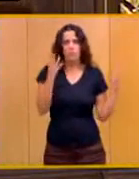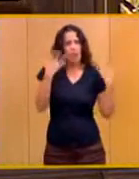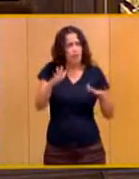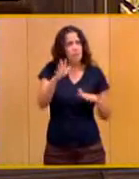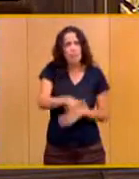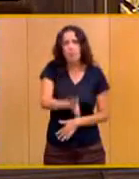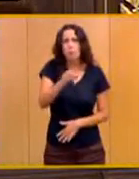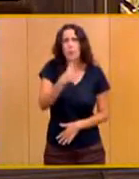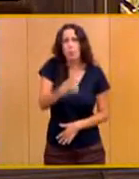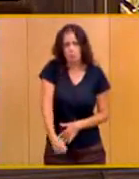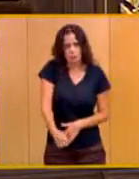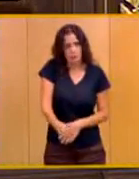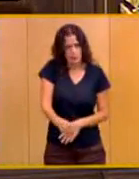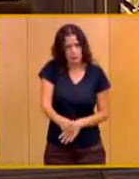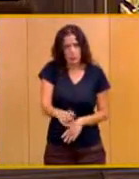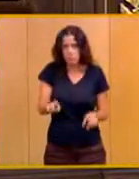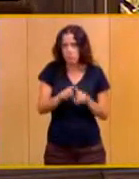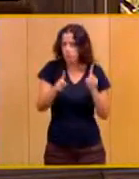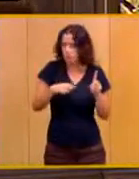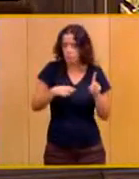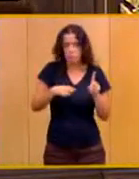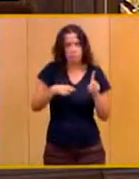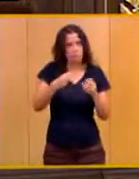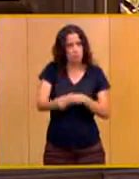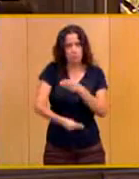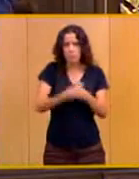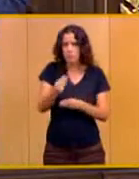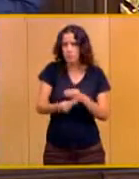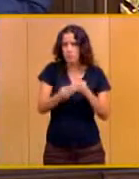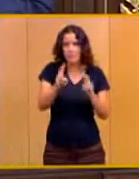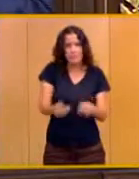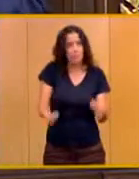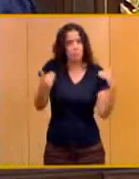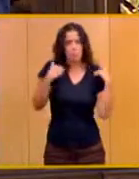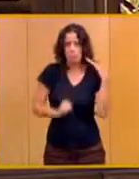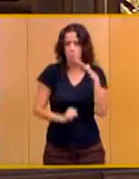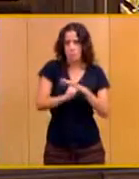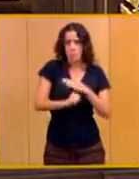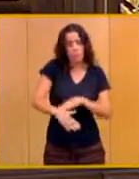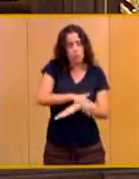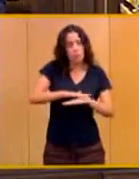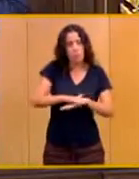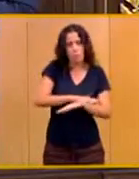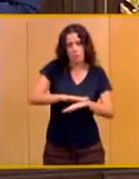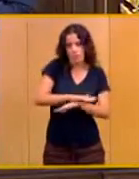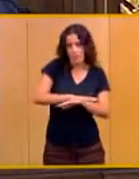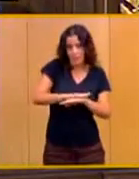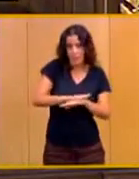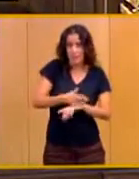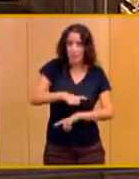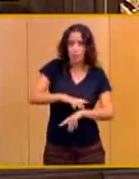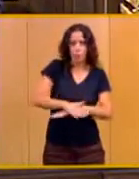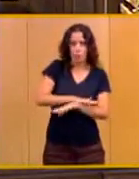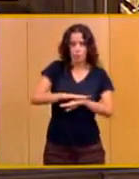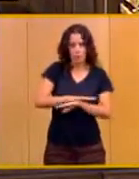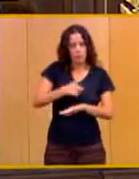difíciles, voy a ejercer al máximo el principio de responsabilidad de un gobernante, que es precisamente gobernar. Voy a seguir ese